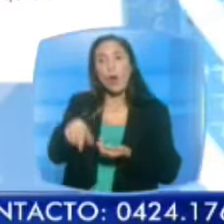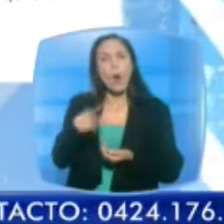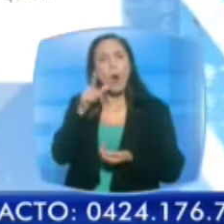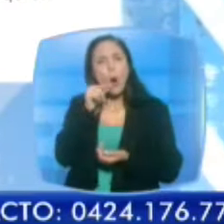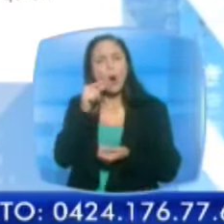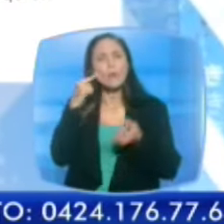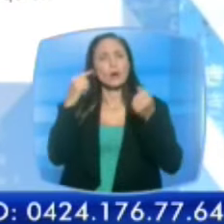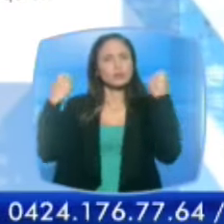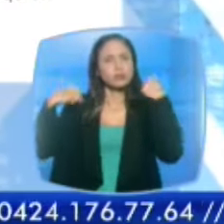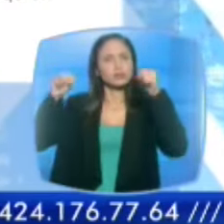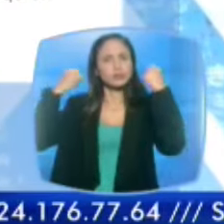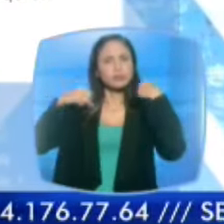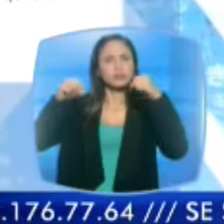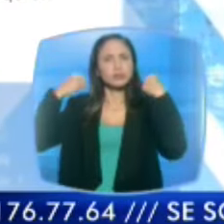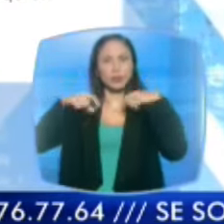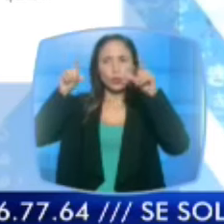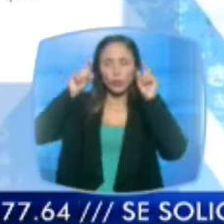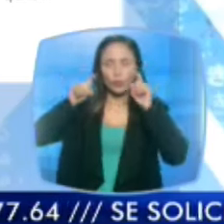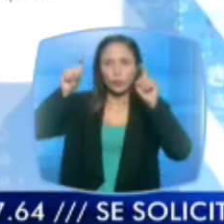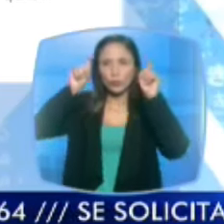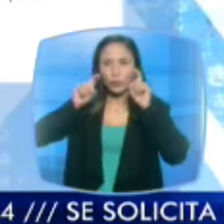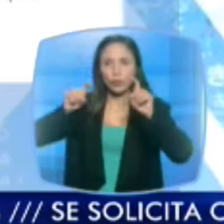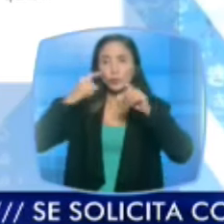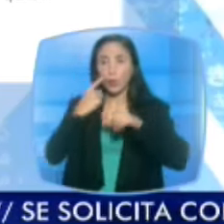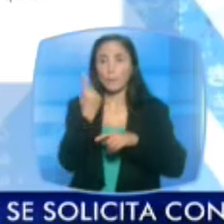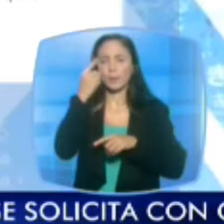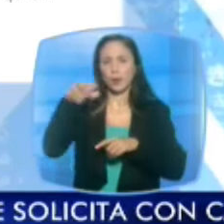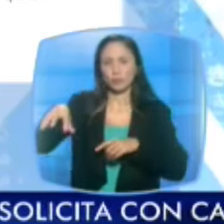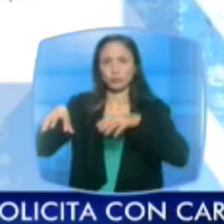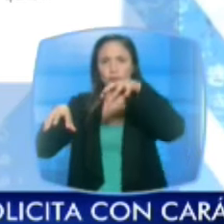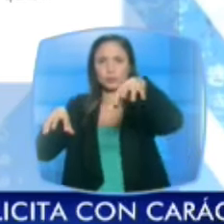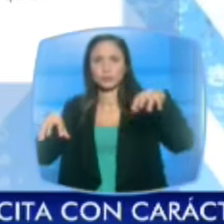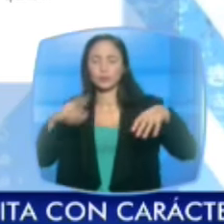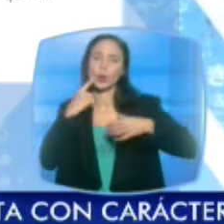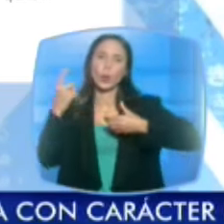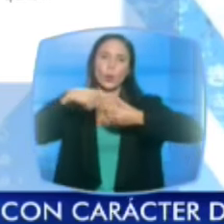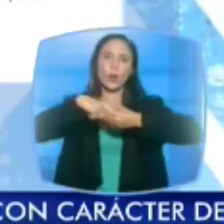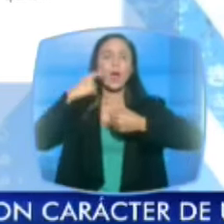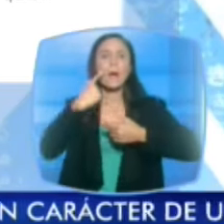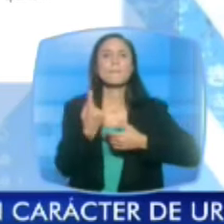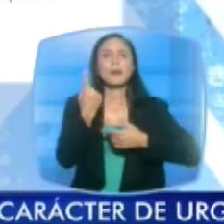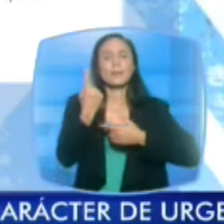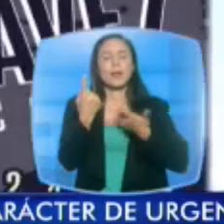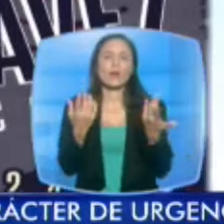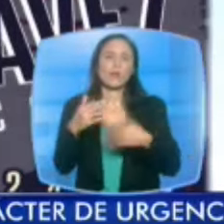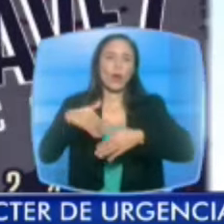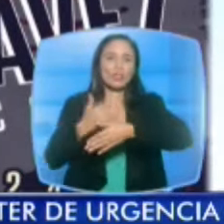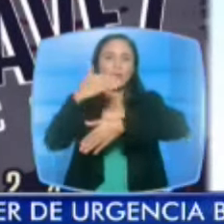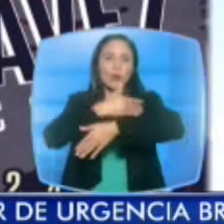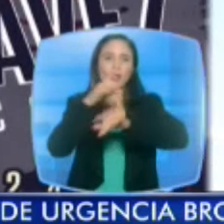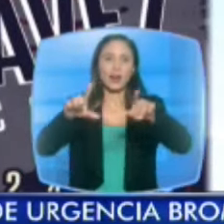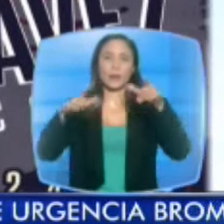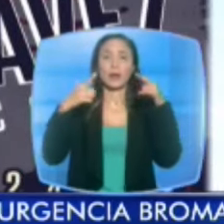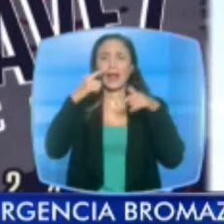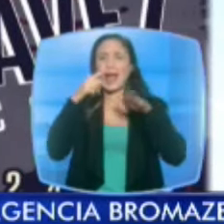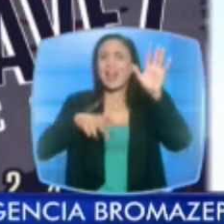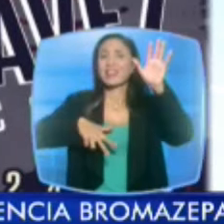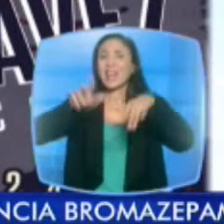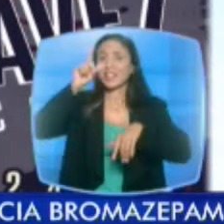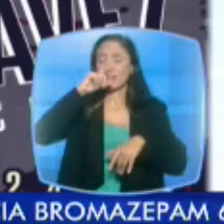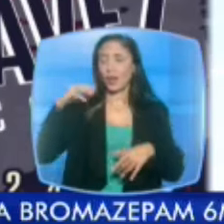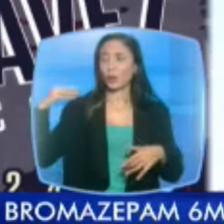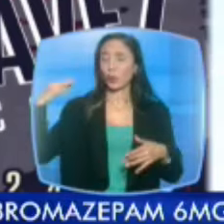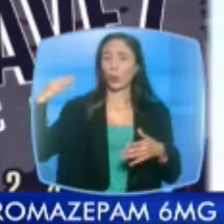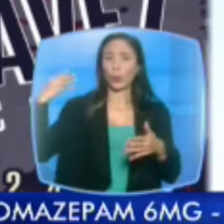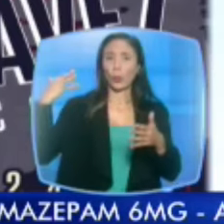desempeña actualmente como coach de primera base dentro de los Tiburones de La Guaira. Además, tiene 13 años de